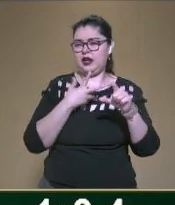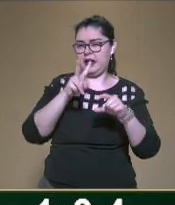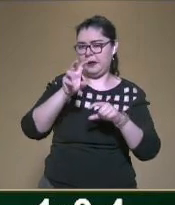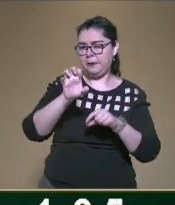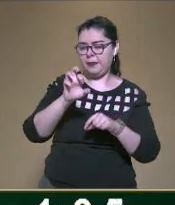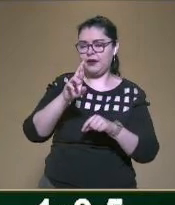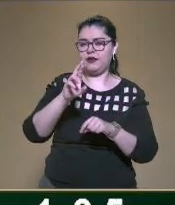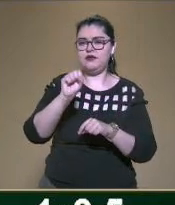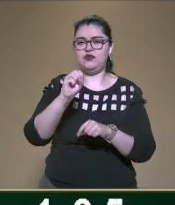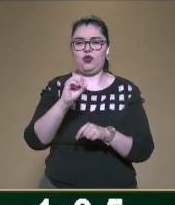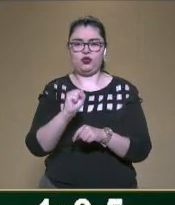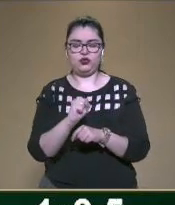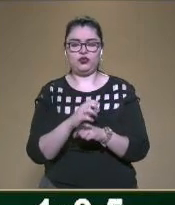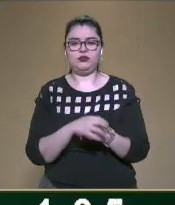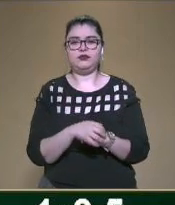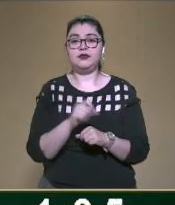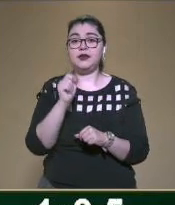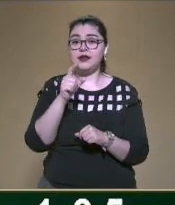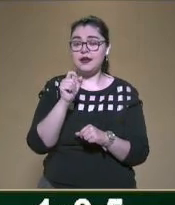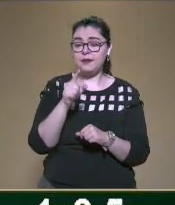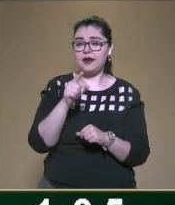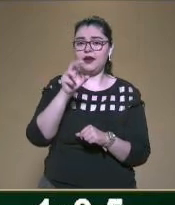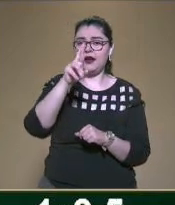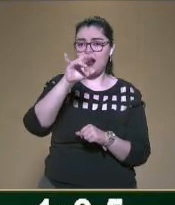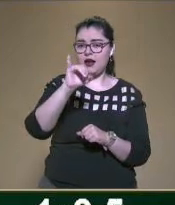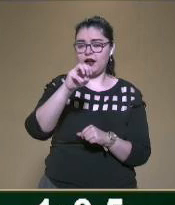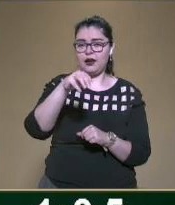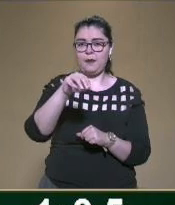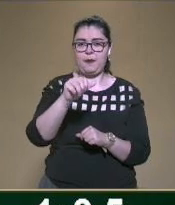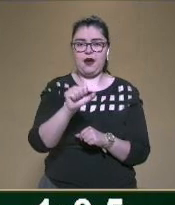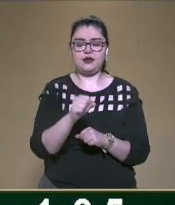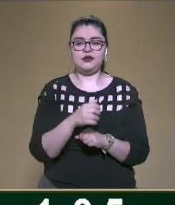¿Verdad? ¿Qué son los poemas? Acuérdense, son un tipo de texto...